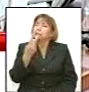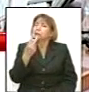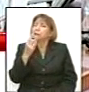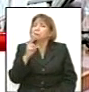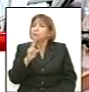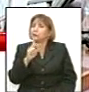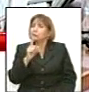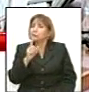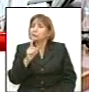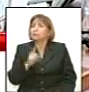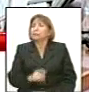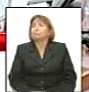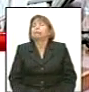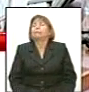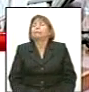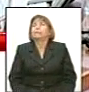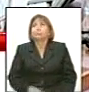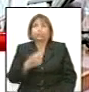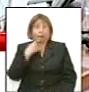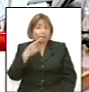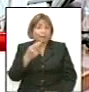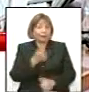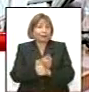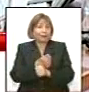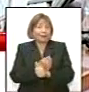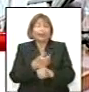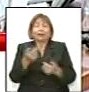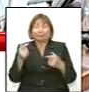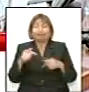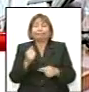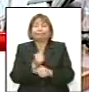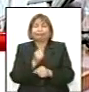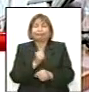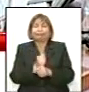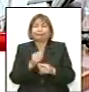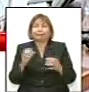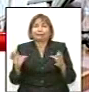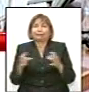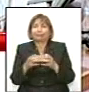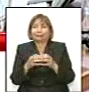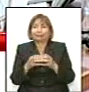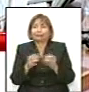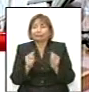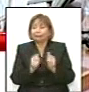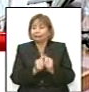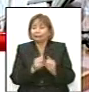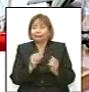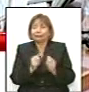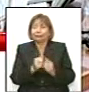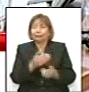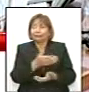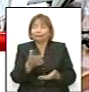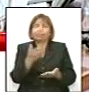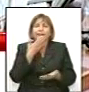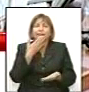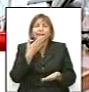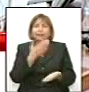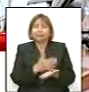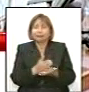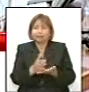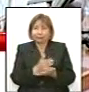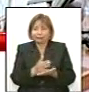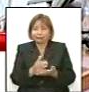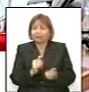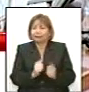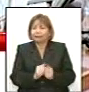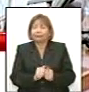inicio de este trabajo y vamos a coordinar con el proyecto especial para que ellos participen de manera activa. Y en